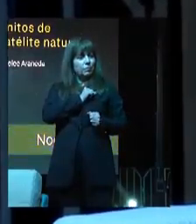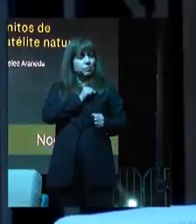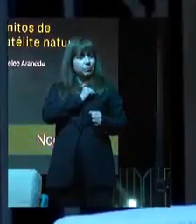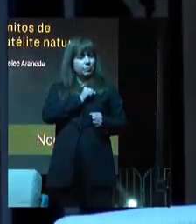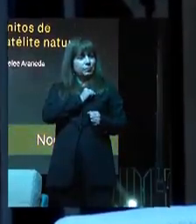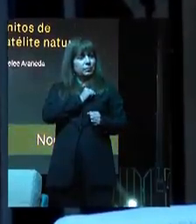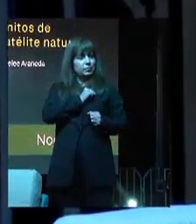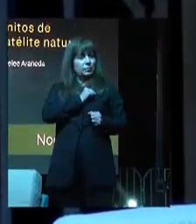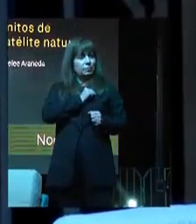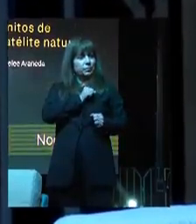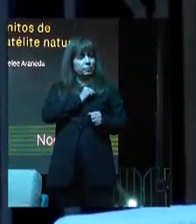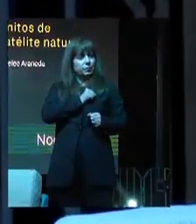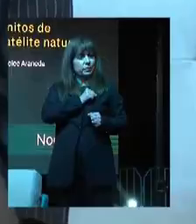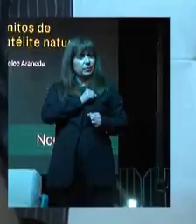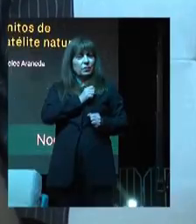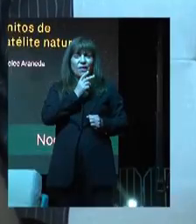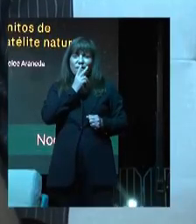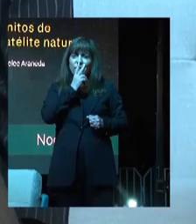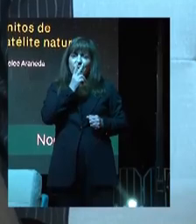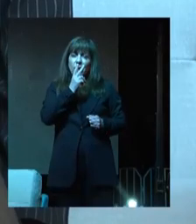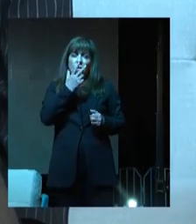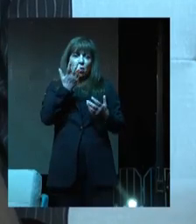el fruto del cerebro humano.